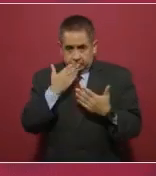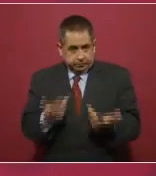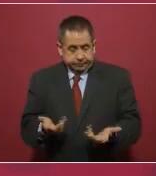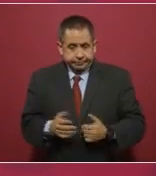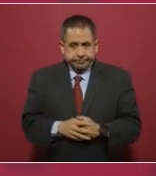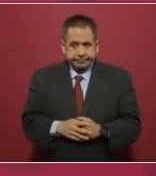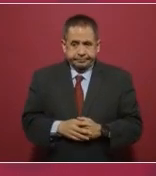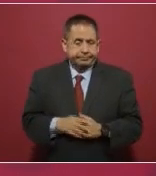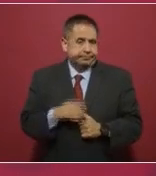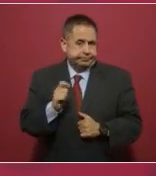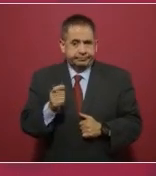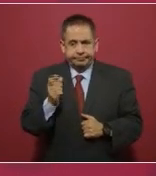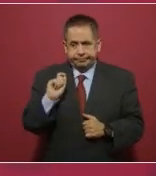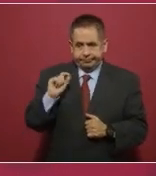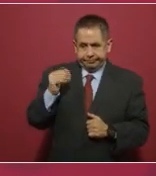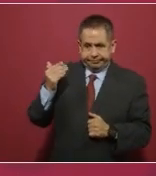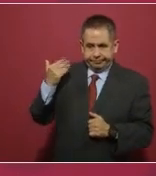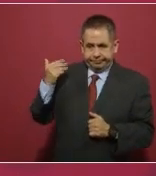Hace poco